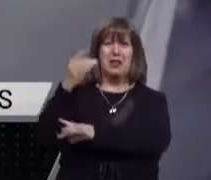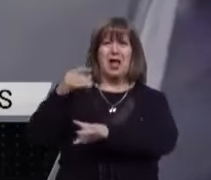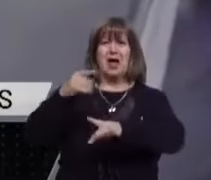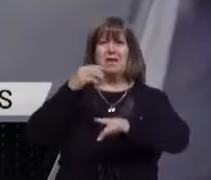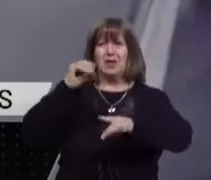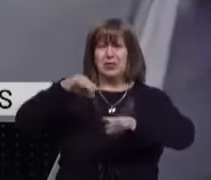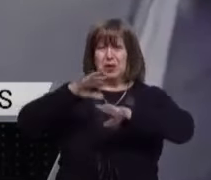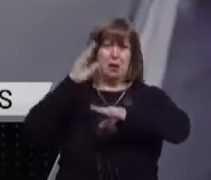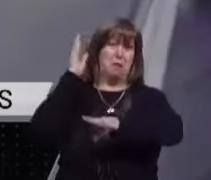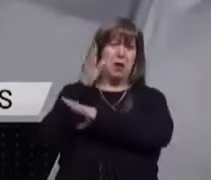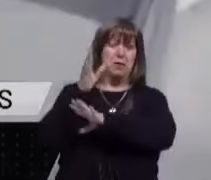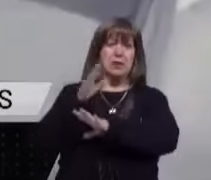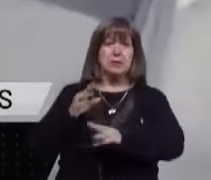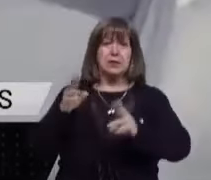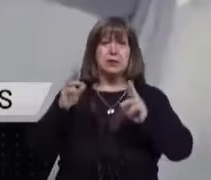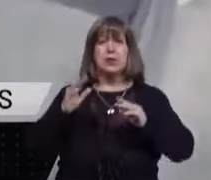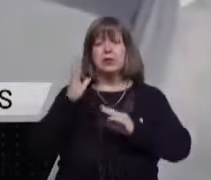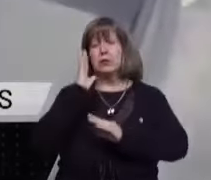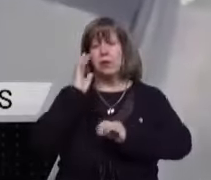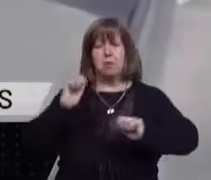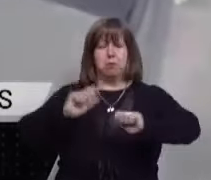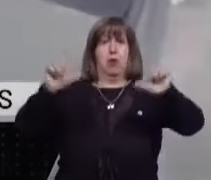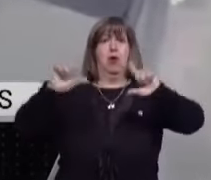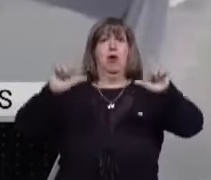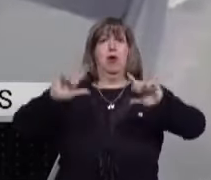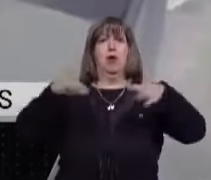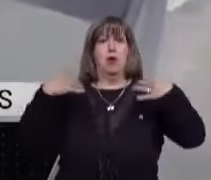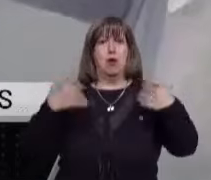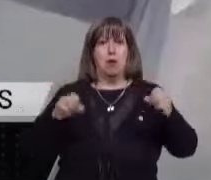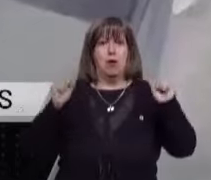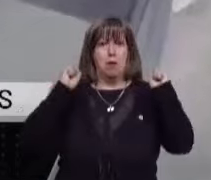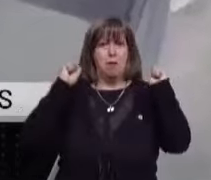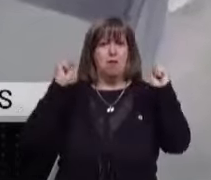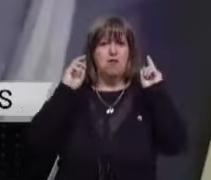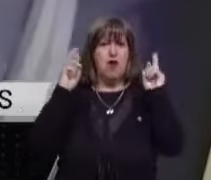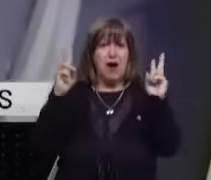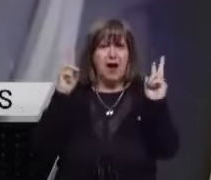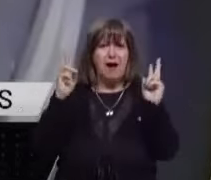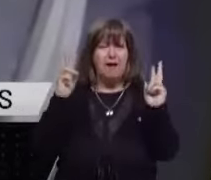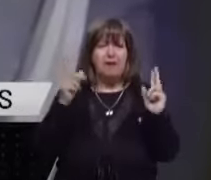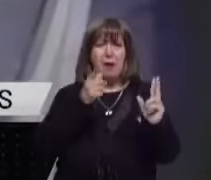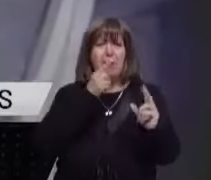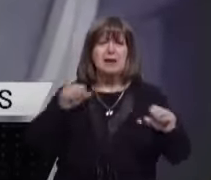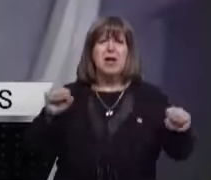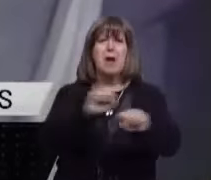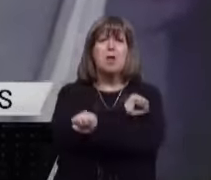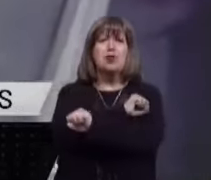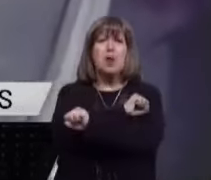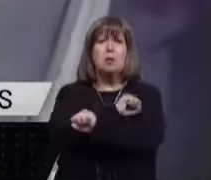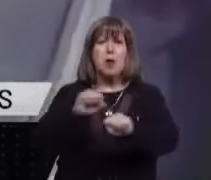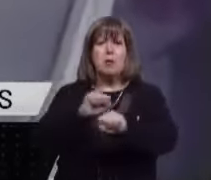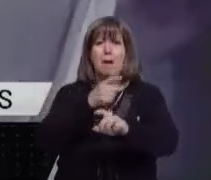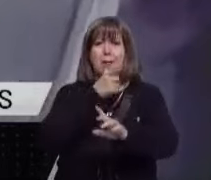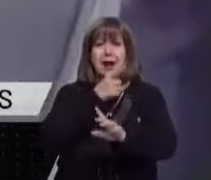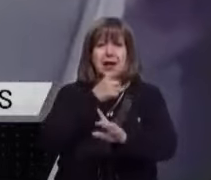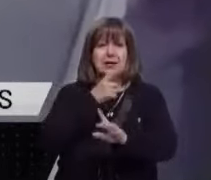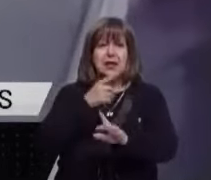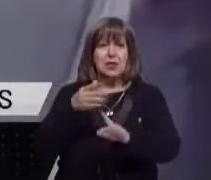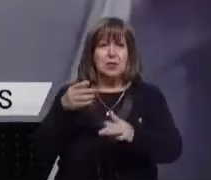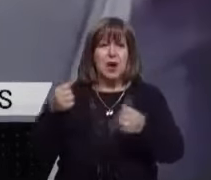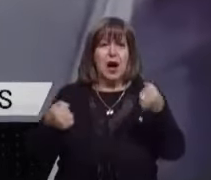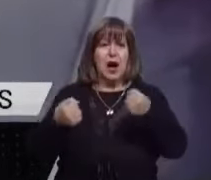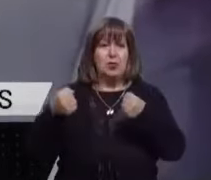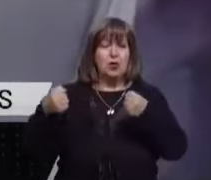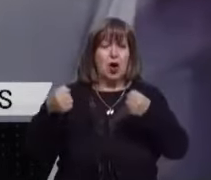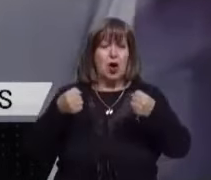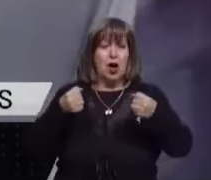total. Los vecinos totalmente conmocionados por lo que pasaba. La preocupación por este automovilista que venía a esta